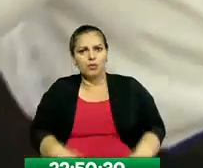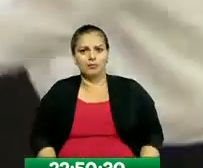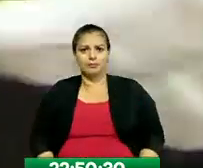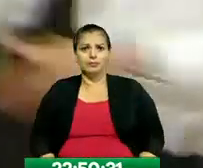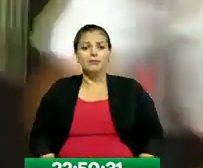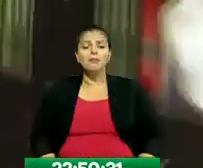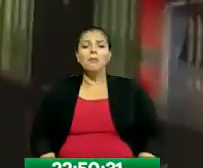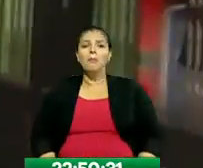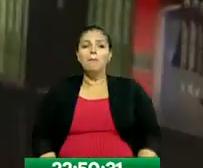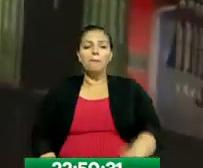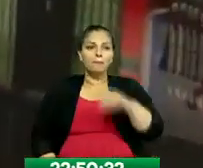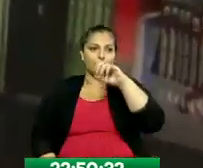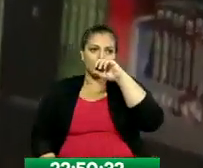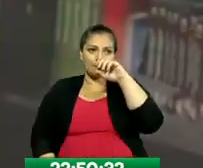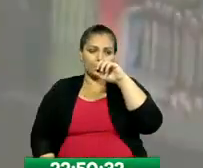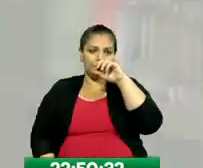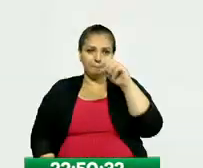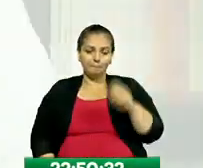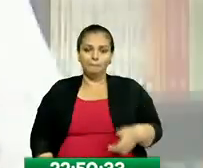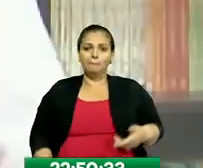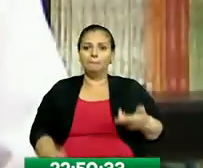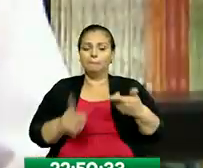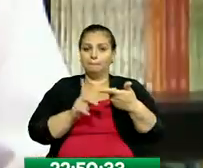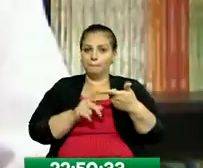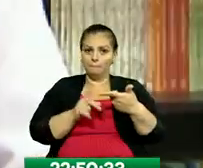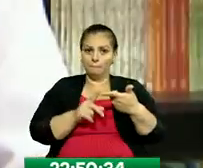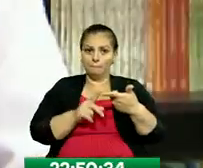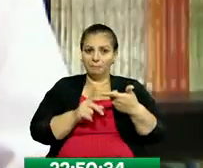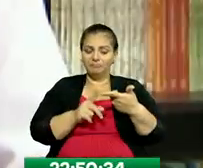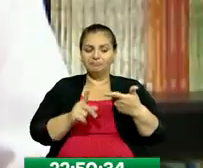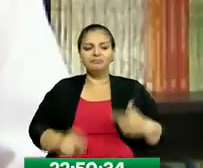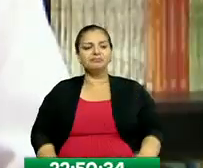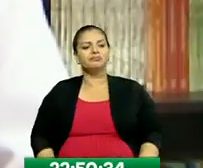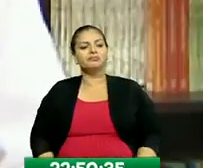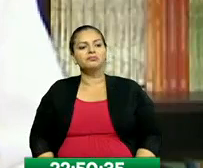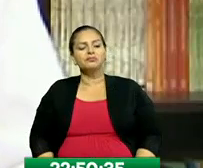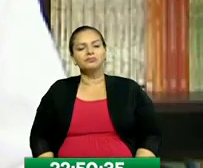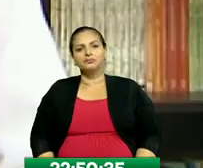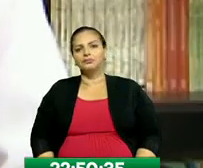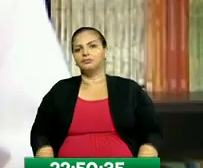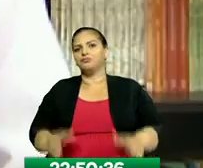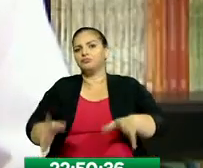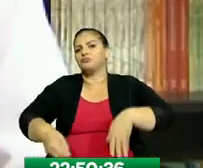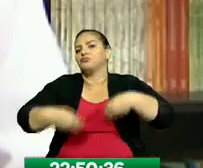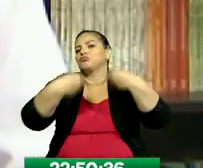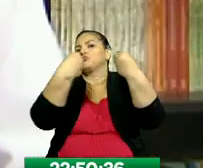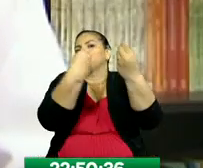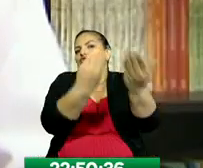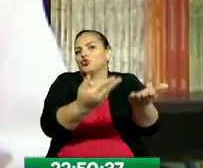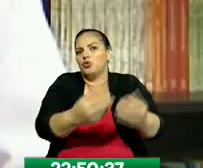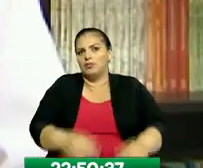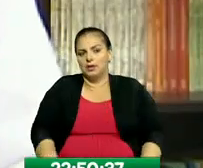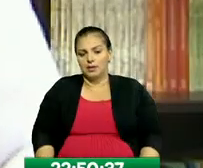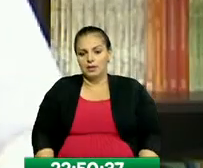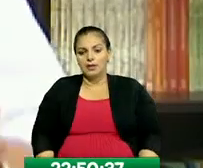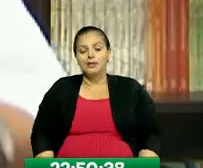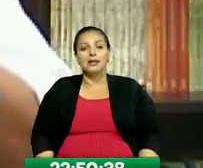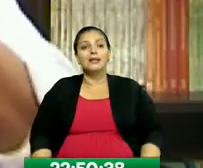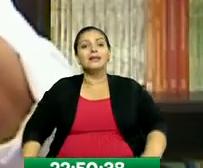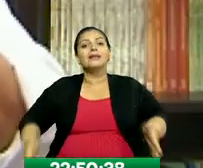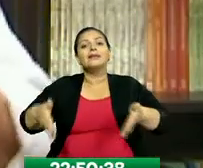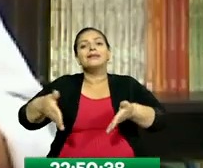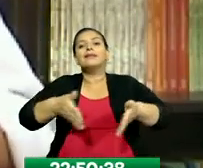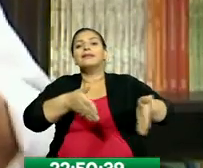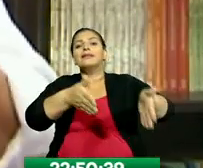rural es otra de las metas del candidato. Vamos a dotar, vamos a entregar una planta de asfalto